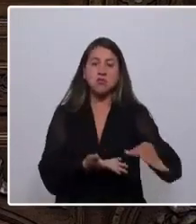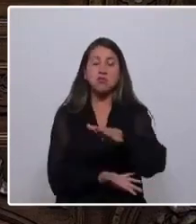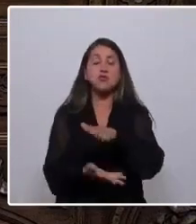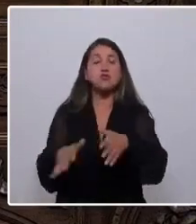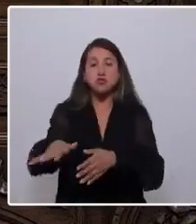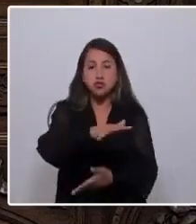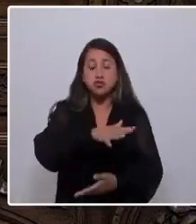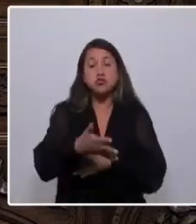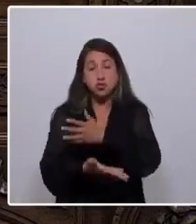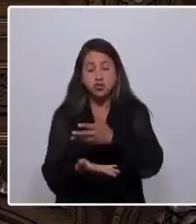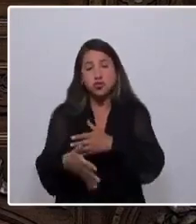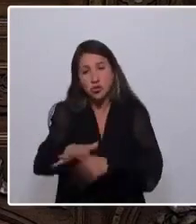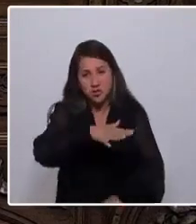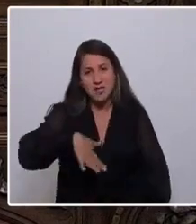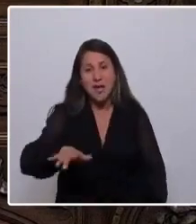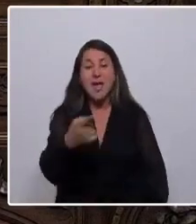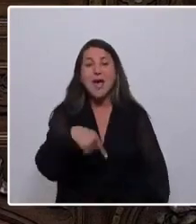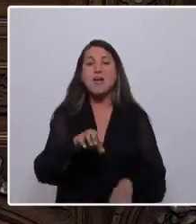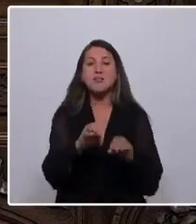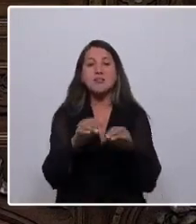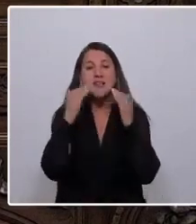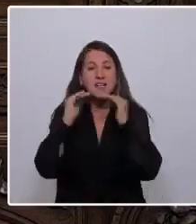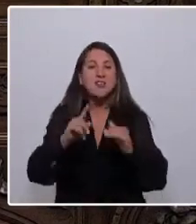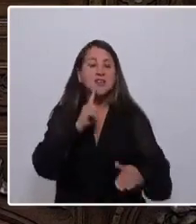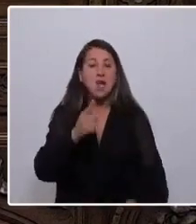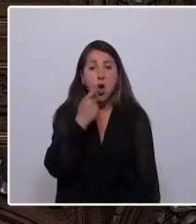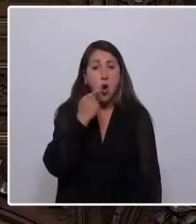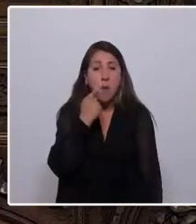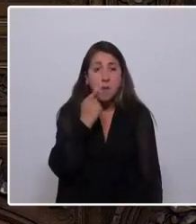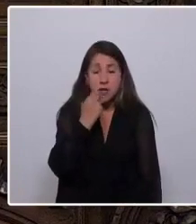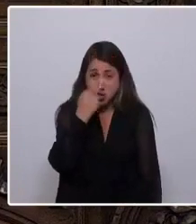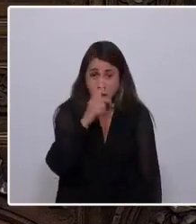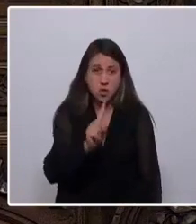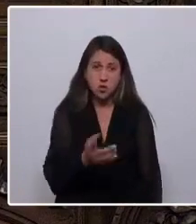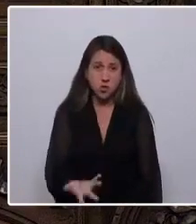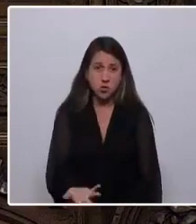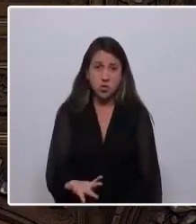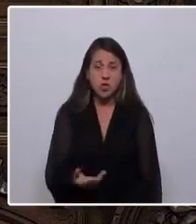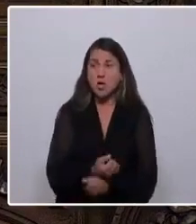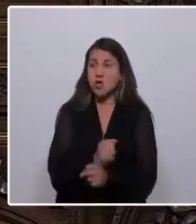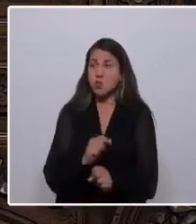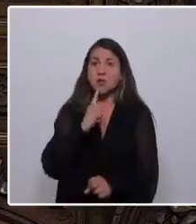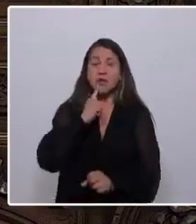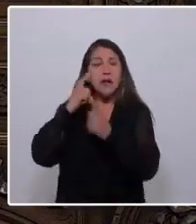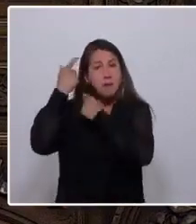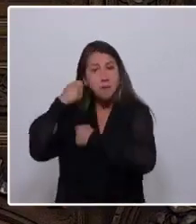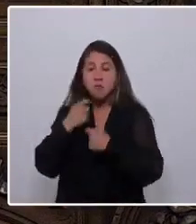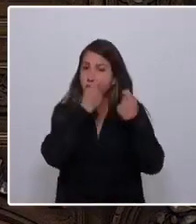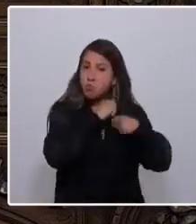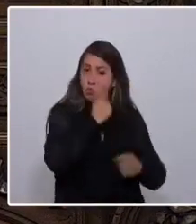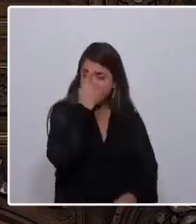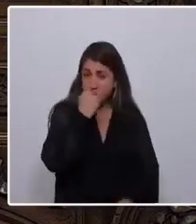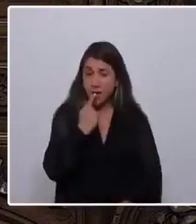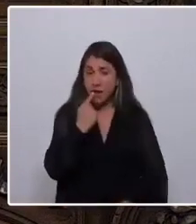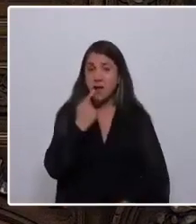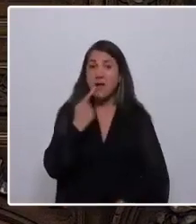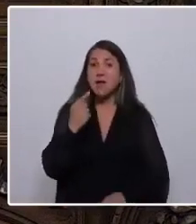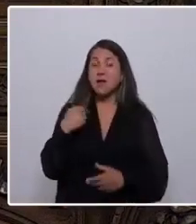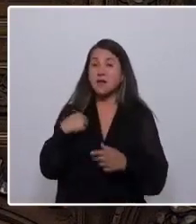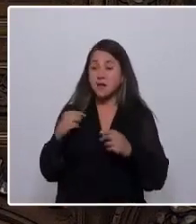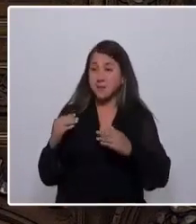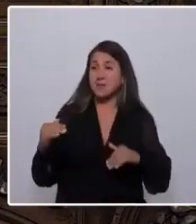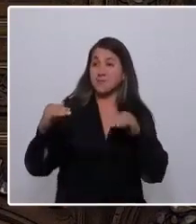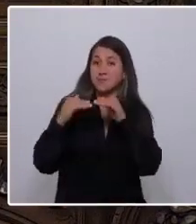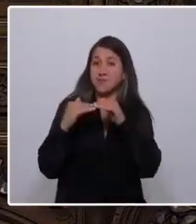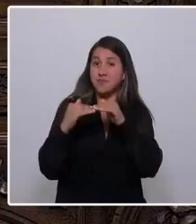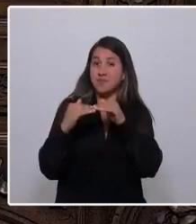niños a quienes se les enseña que los hombres no lloran, que no pueden tener muñecas, que para validarse ante sus pares deben